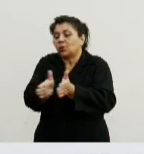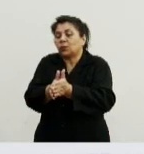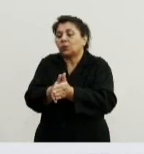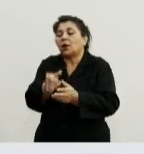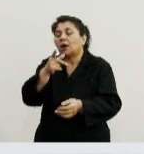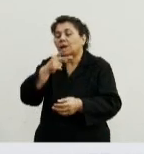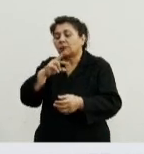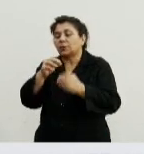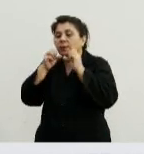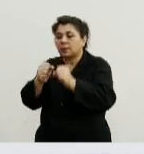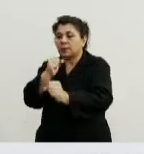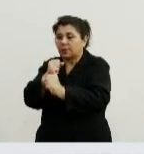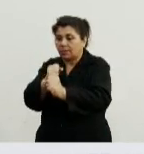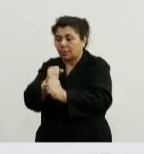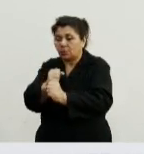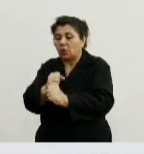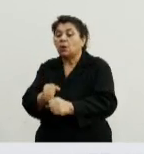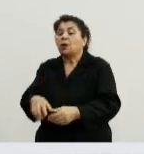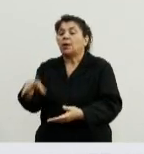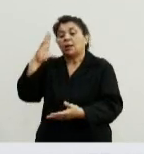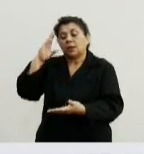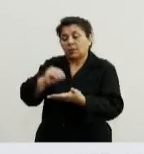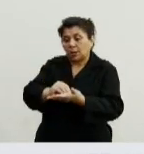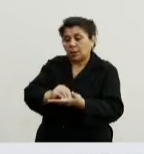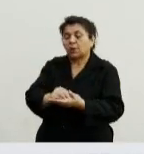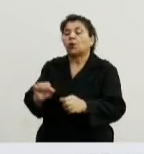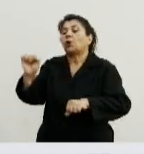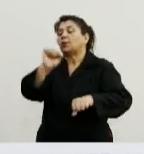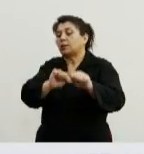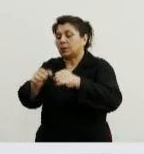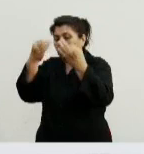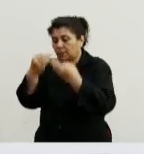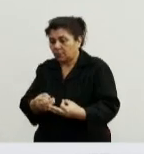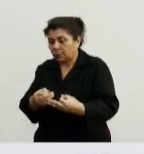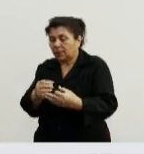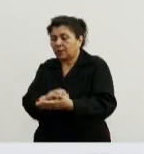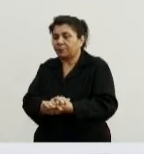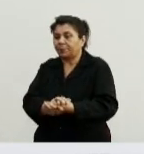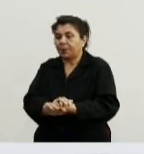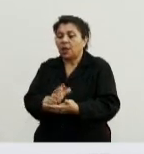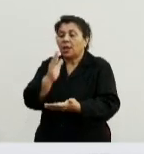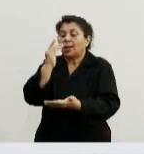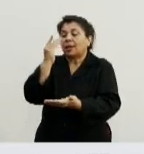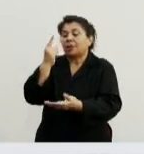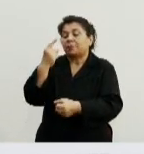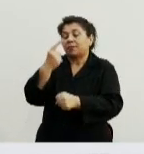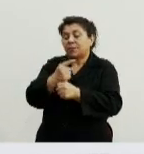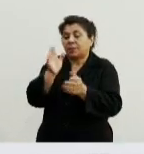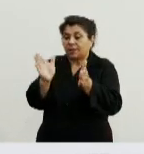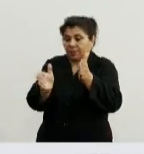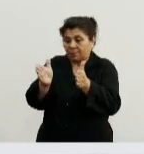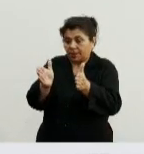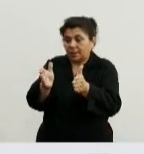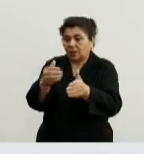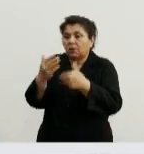tanto la parte laboral como en la parte de higiene y seguridad en la primera etapa lo que se ha estado